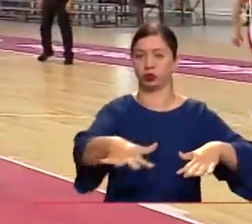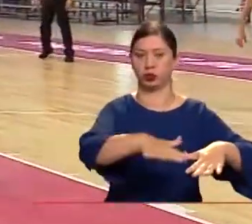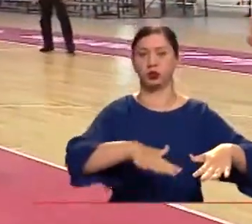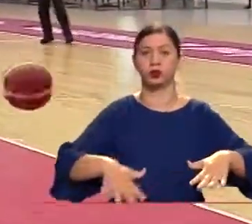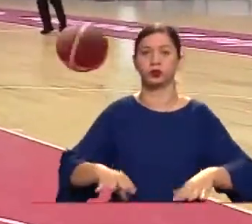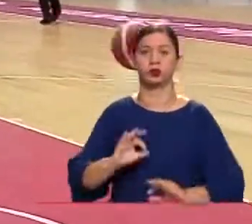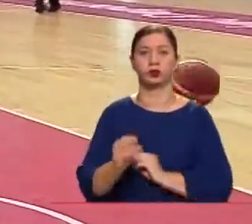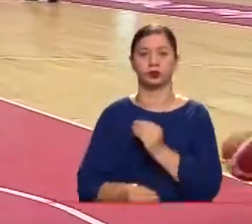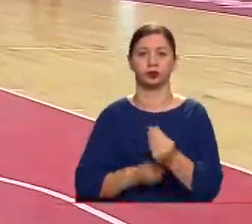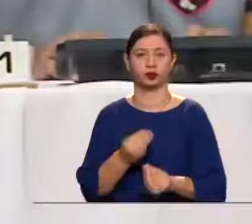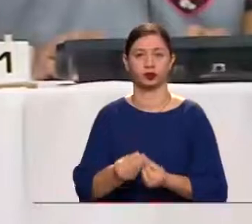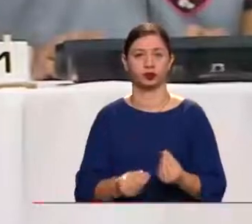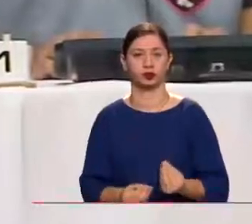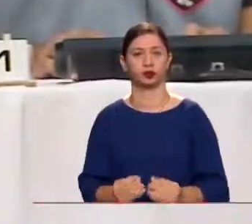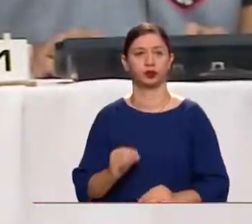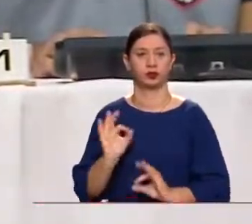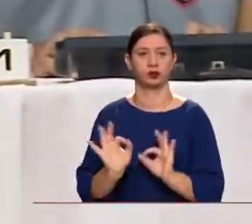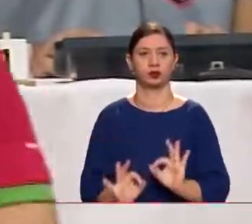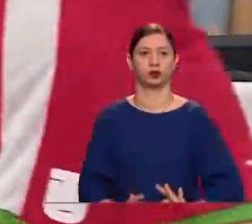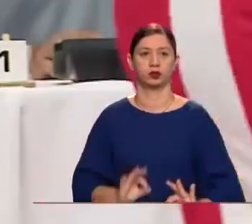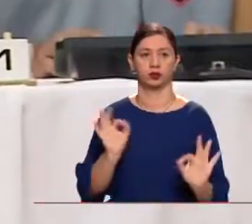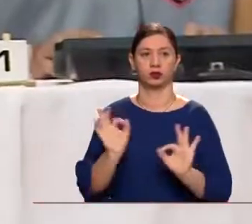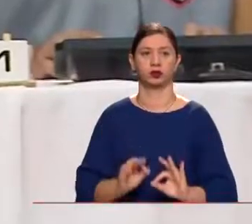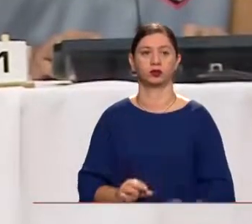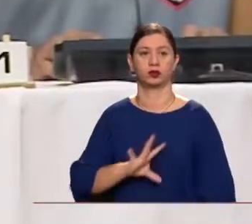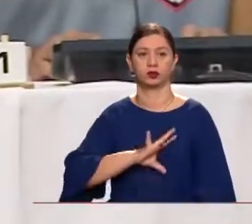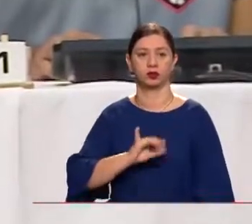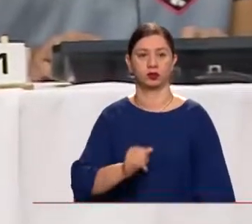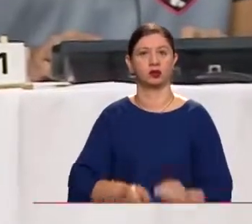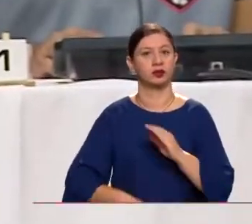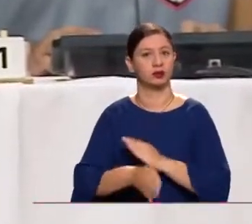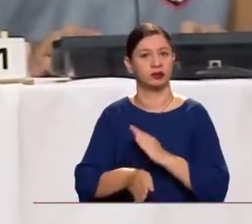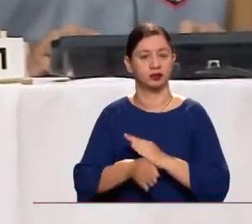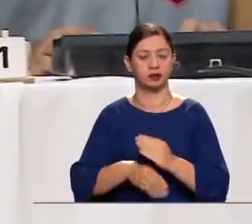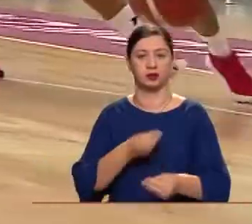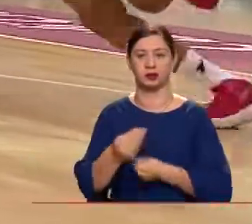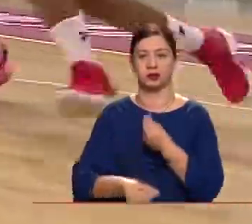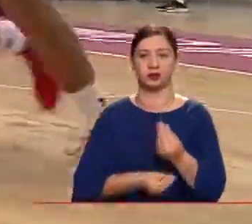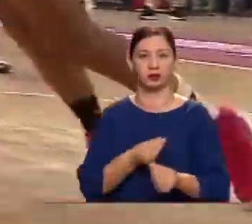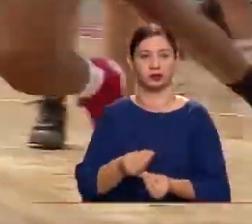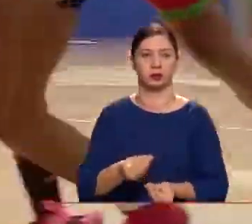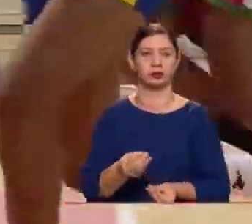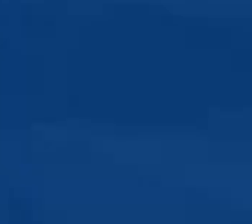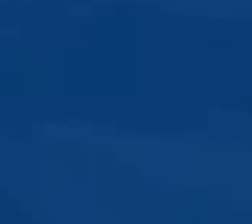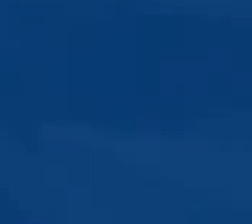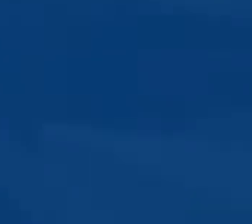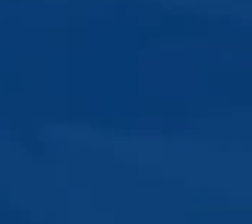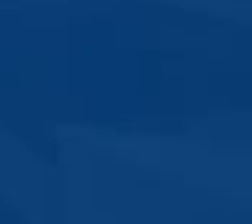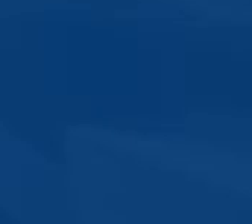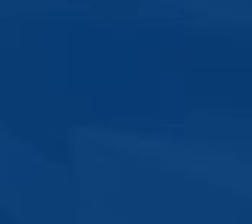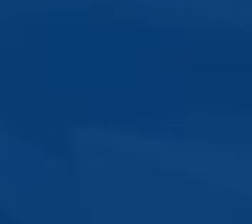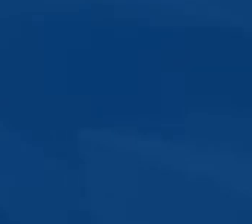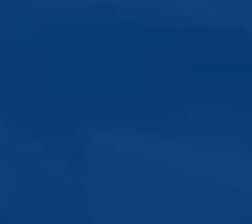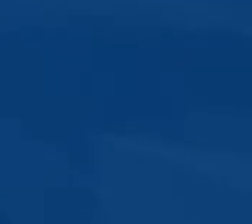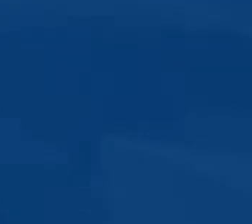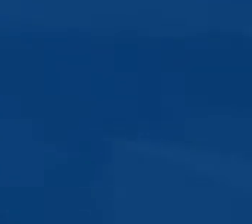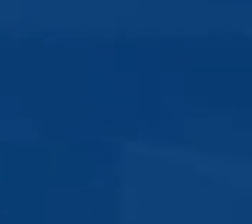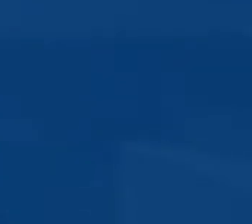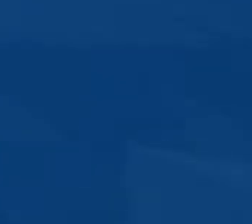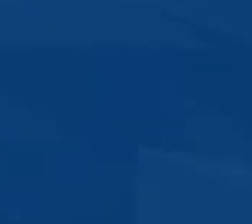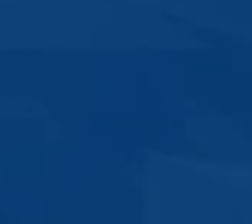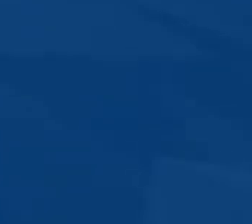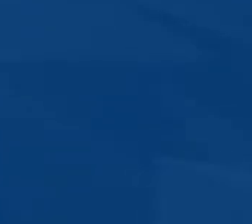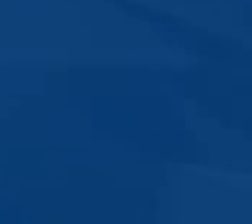al certamen y su organización hacen que Cali siga luciéndose como ciudad deportiva.